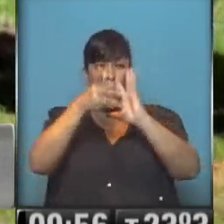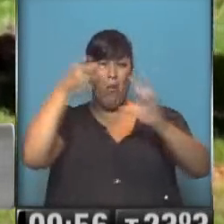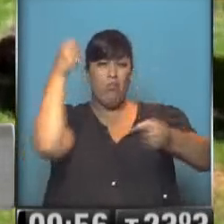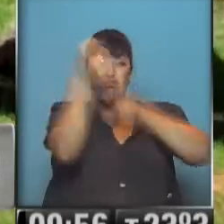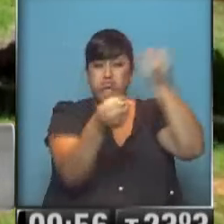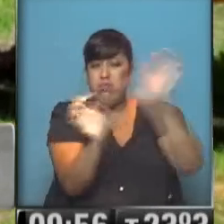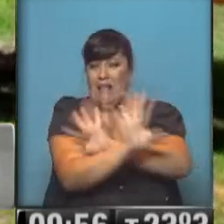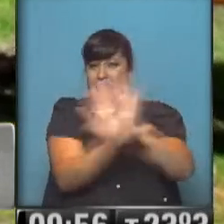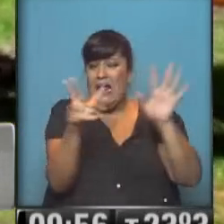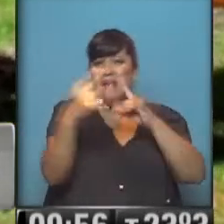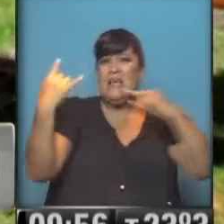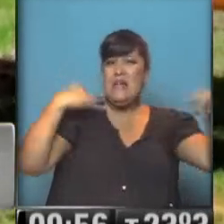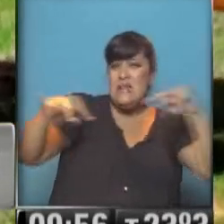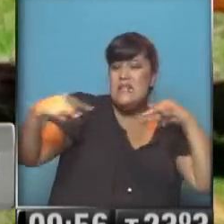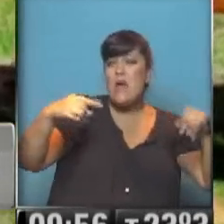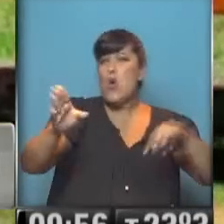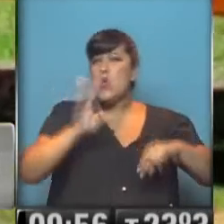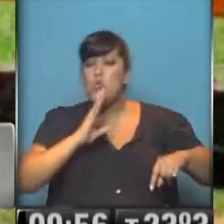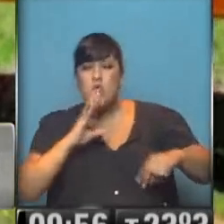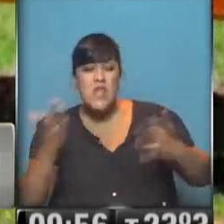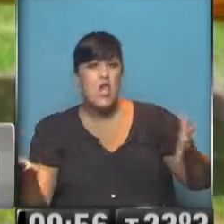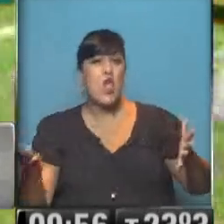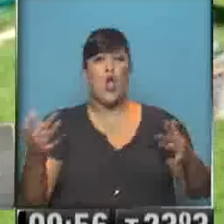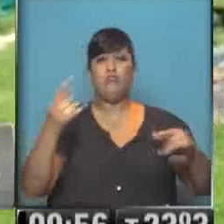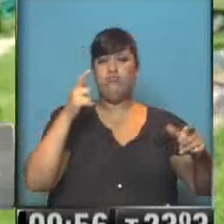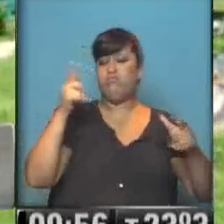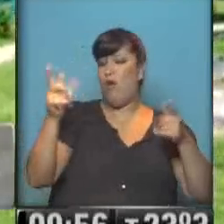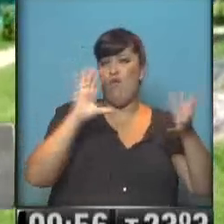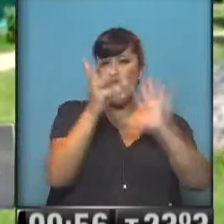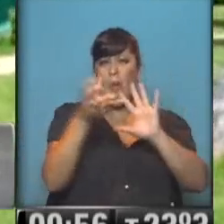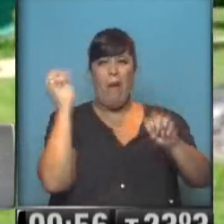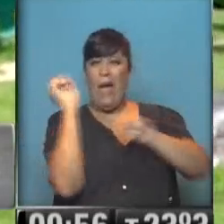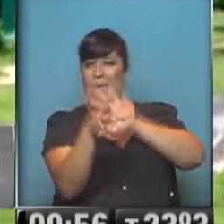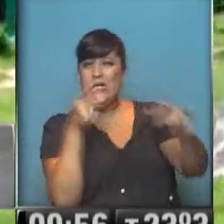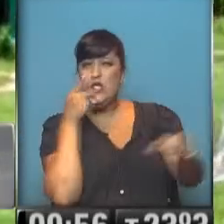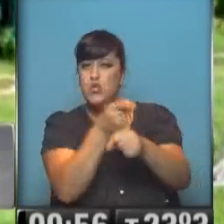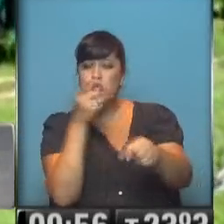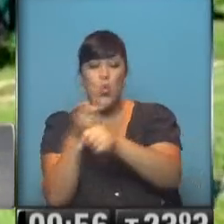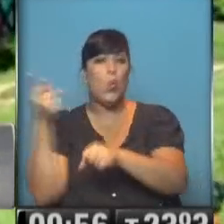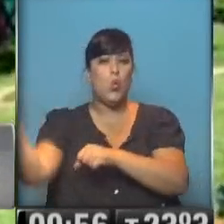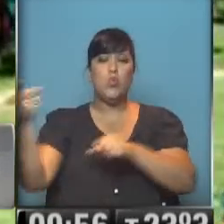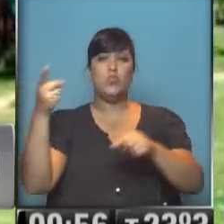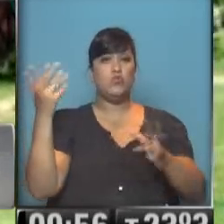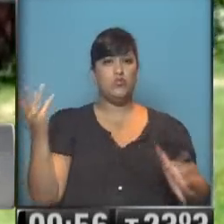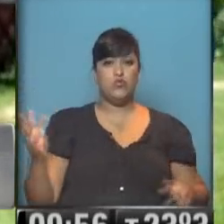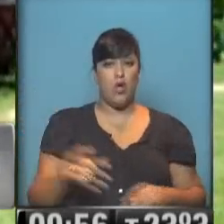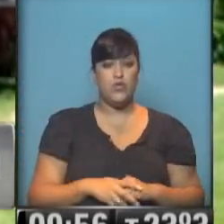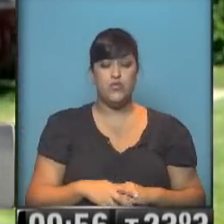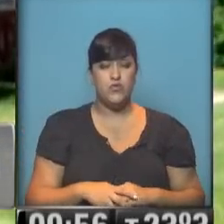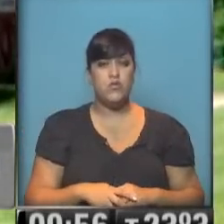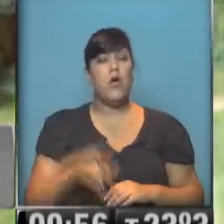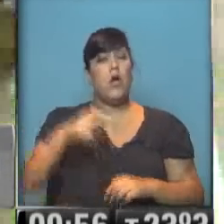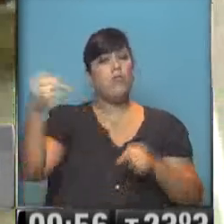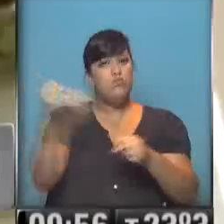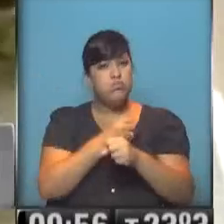horas de terror gritaban judíos y con adjetivos por supuesto descalificativos nos están robando la Patagonia esto confirmó Sergio